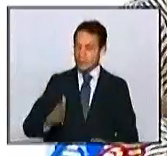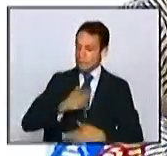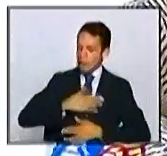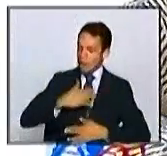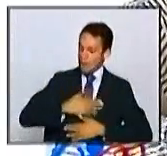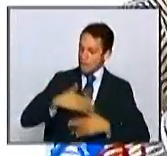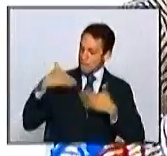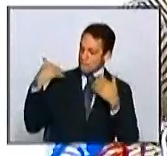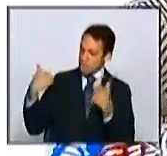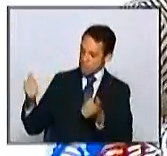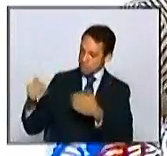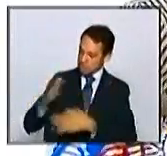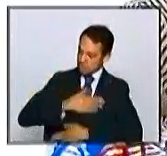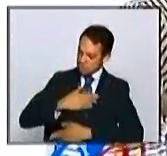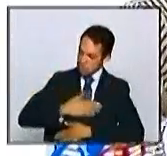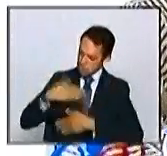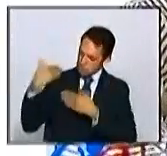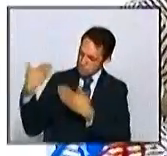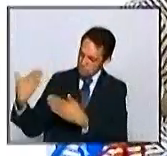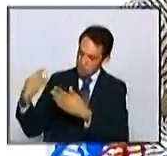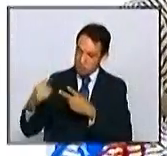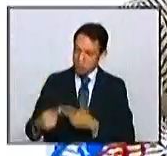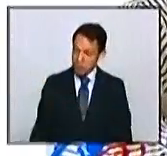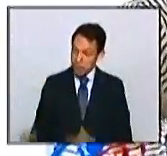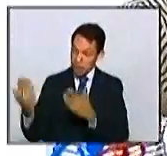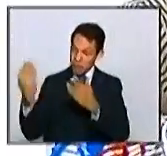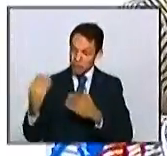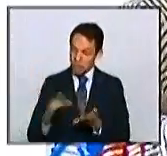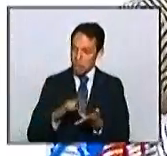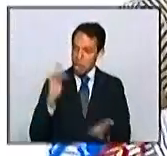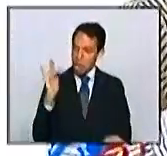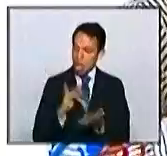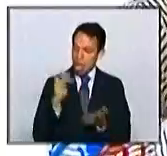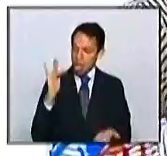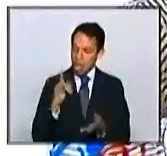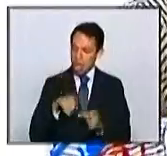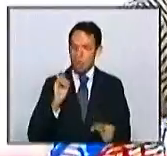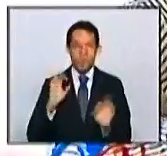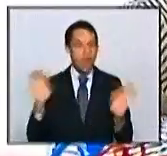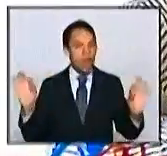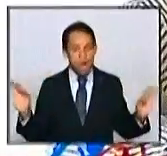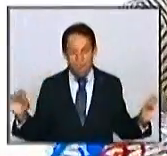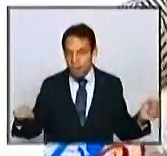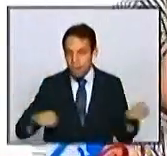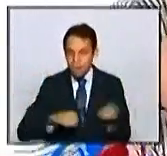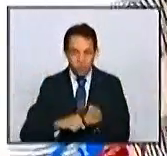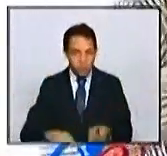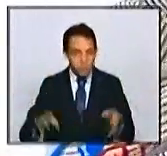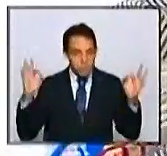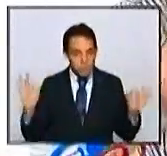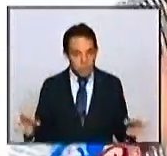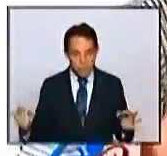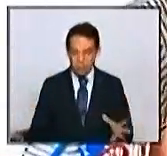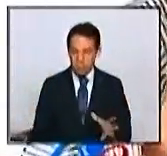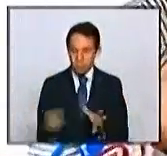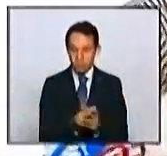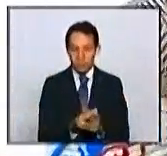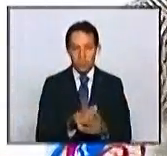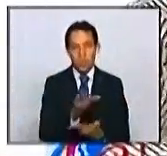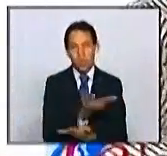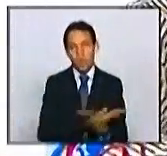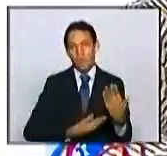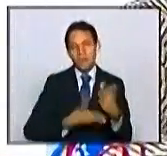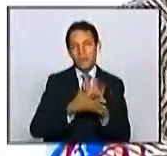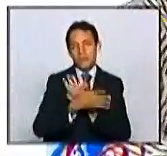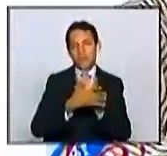con esa persona en productividad, en menor ausentismo laboral, en mejor compañerismo y en mejor compartir la información para